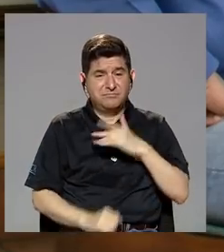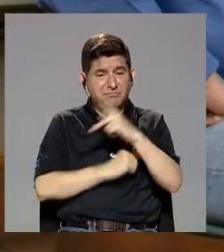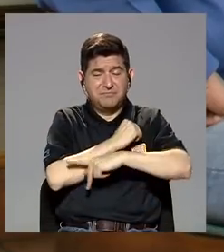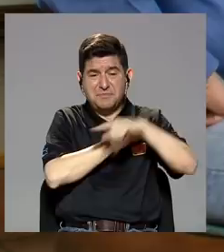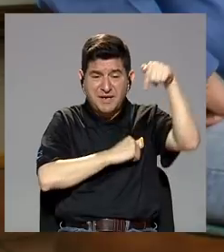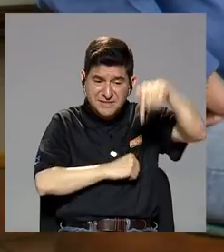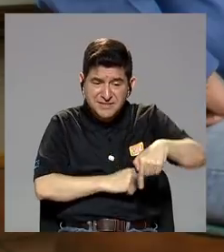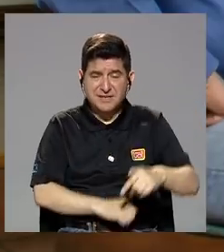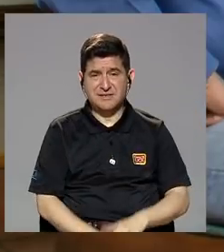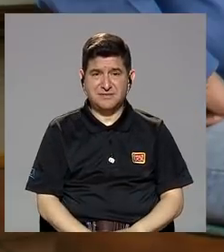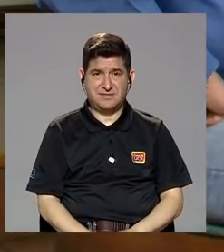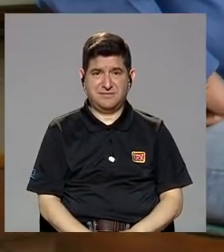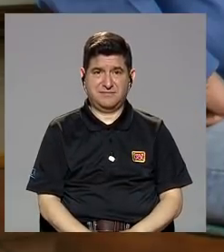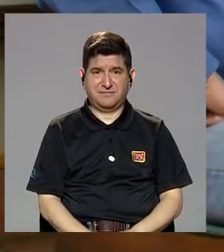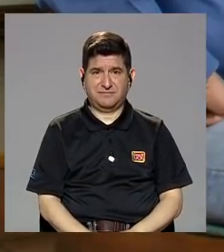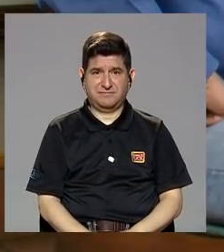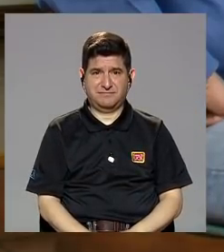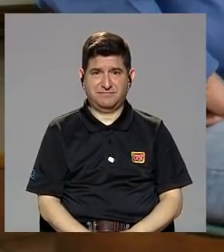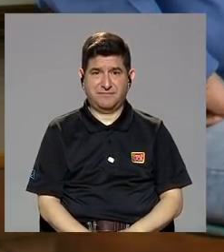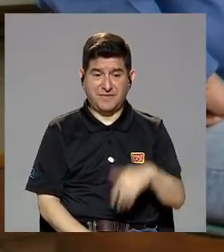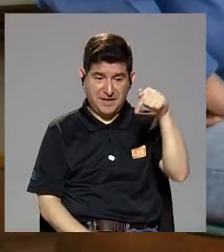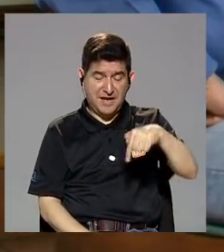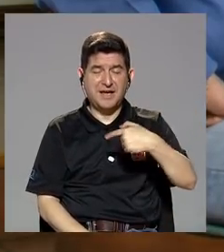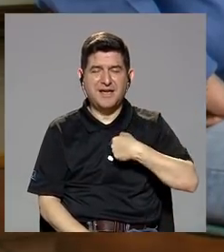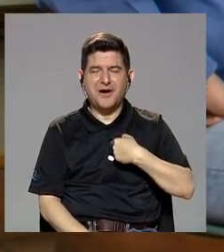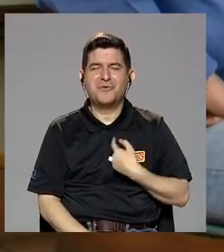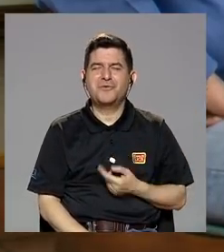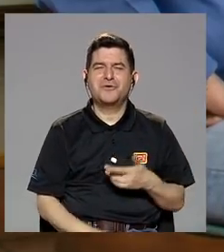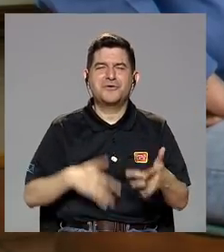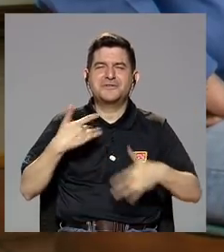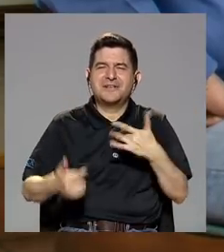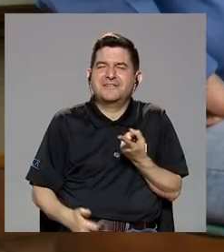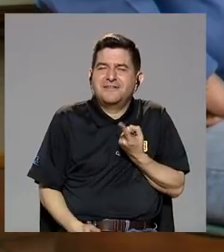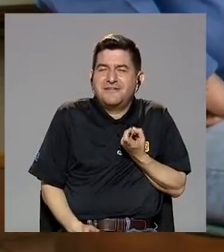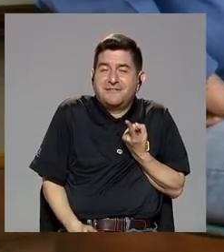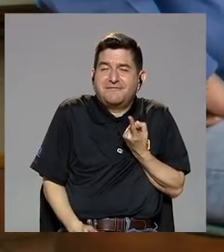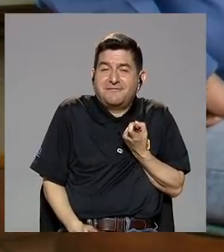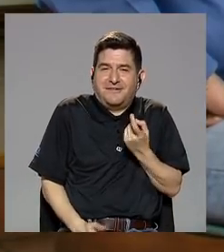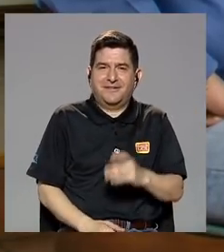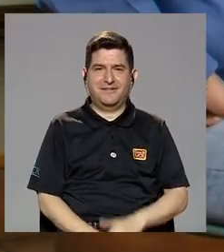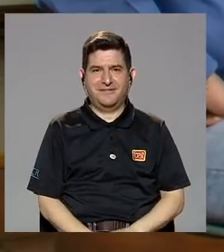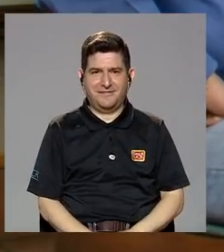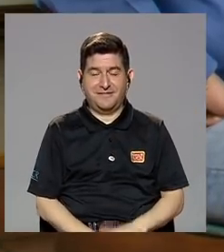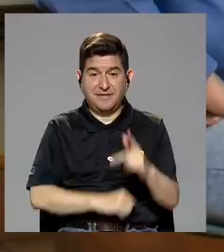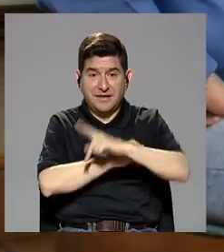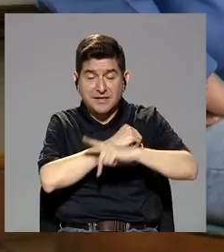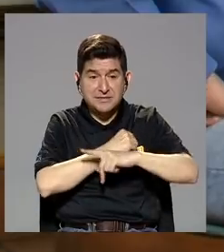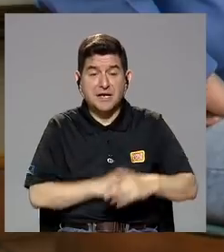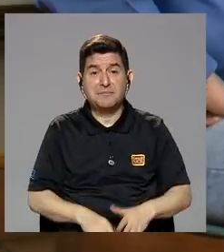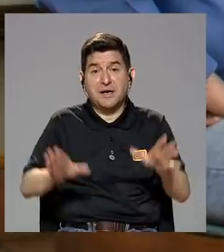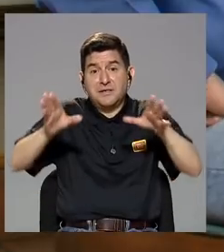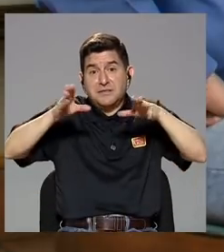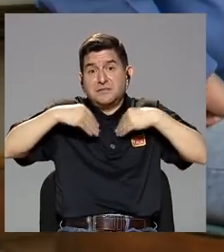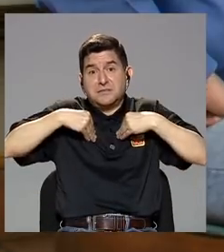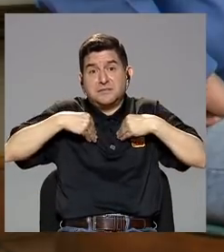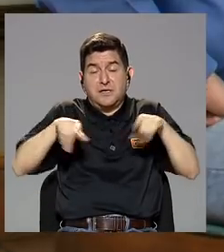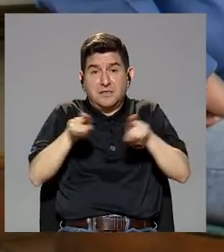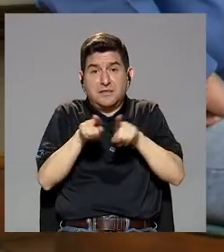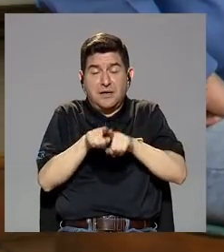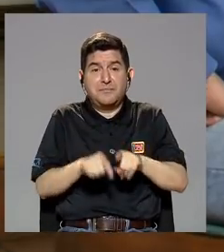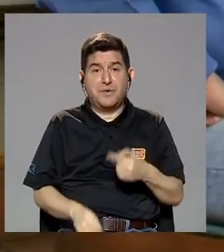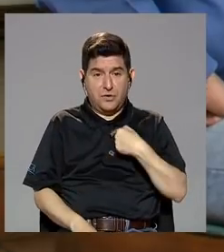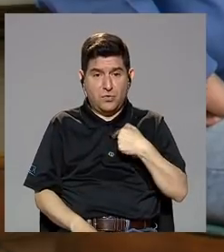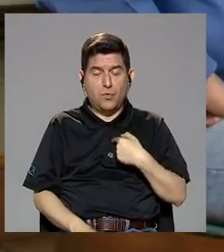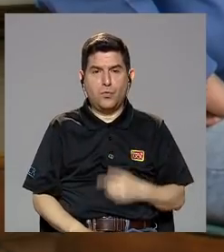país y aquí estoy no entonces este es el que se echa de menos porque uno tiene que si el país te asume y también tiene que asumir